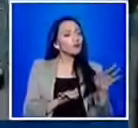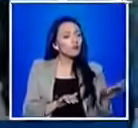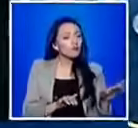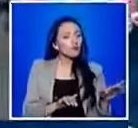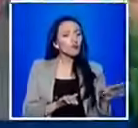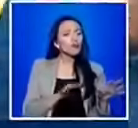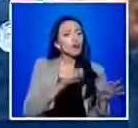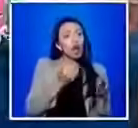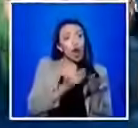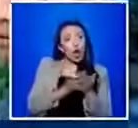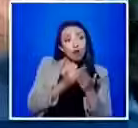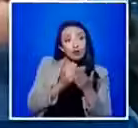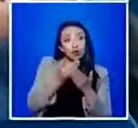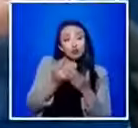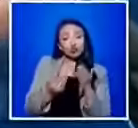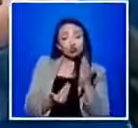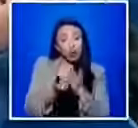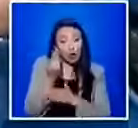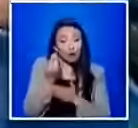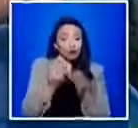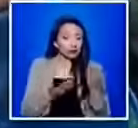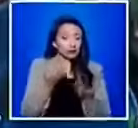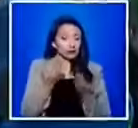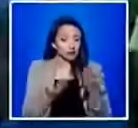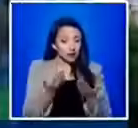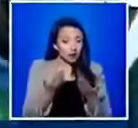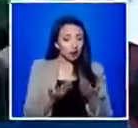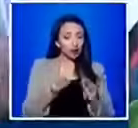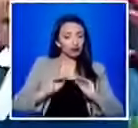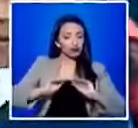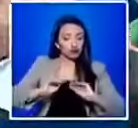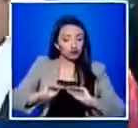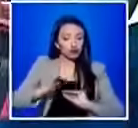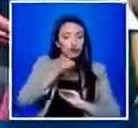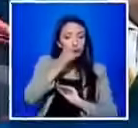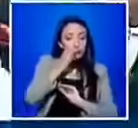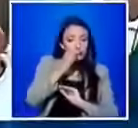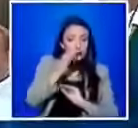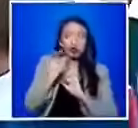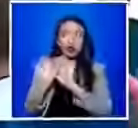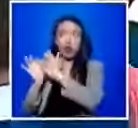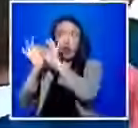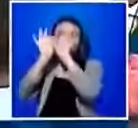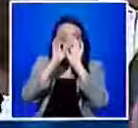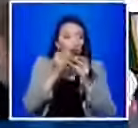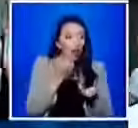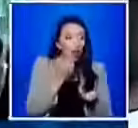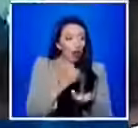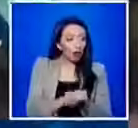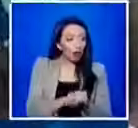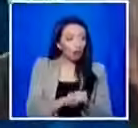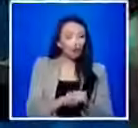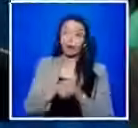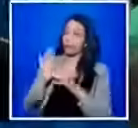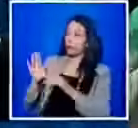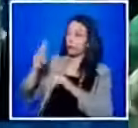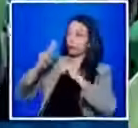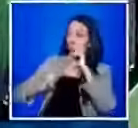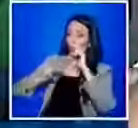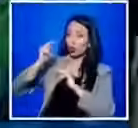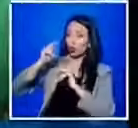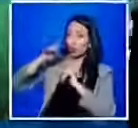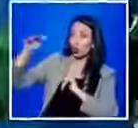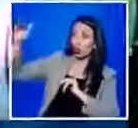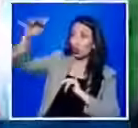¿Algunas implementaciones en el tema educativo, académico, también en infraestructura? Bueno, en infraestructura hay un poquito